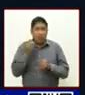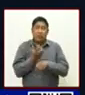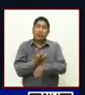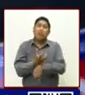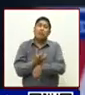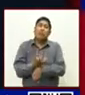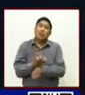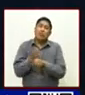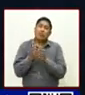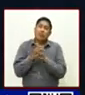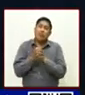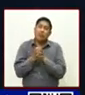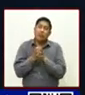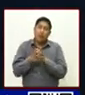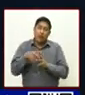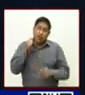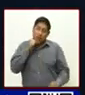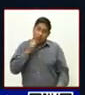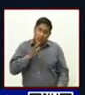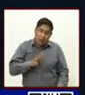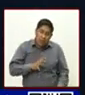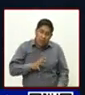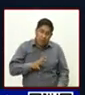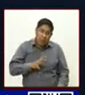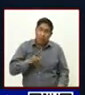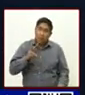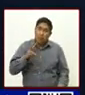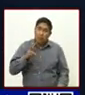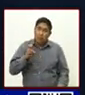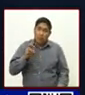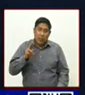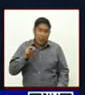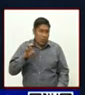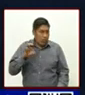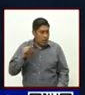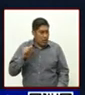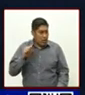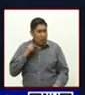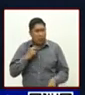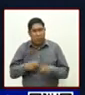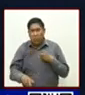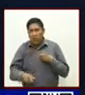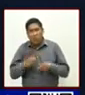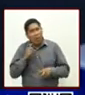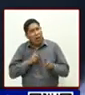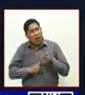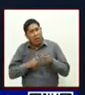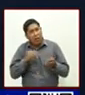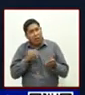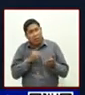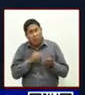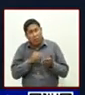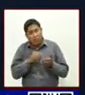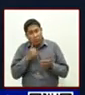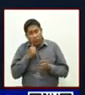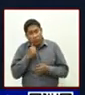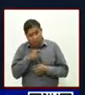ruego. Doña Verónica, ¿usted en algún momento tuvo algún problema, algún conflicto con esta mujer?